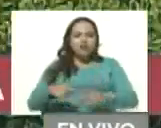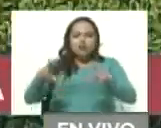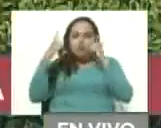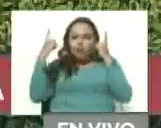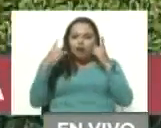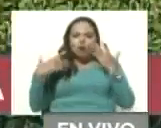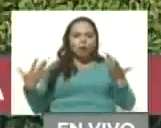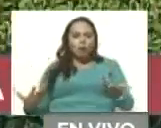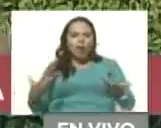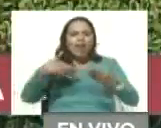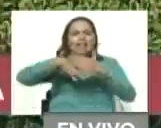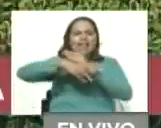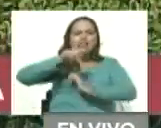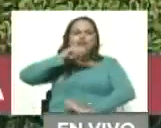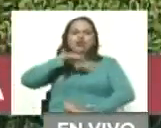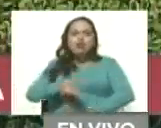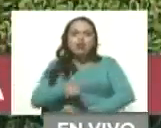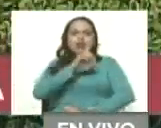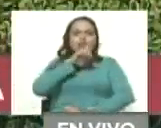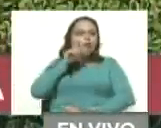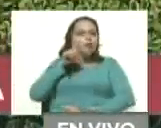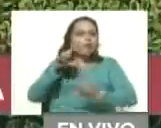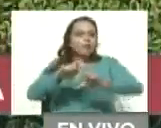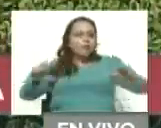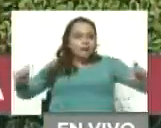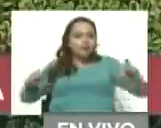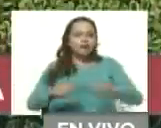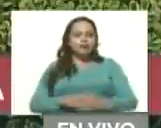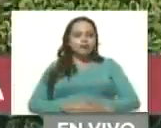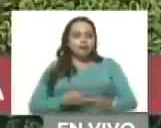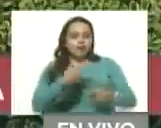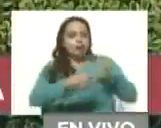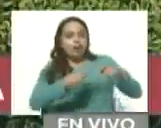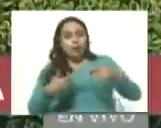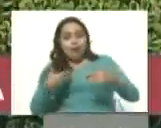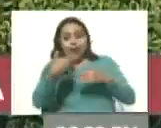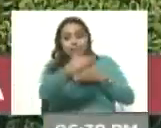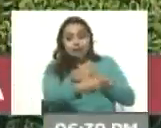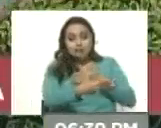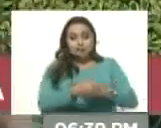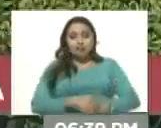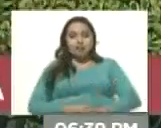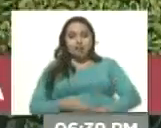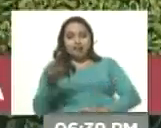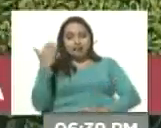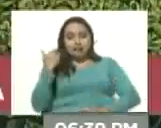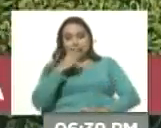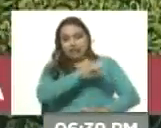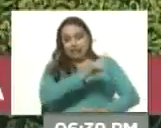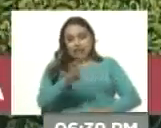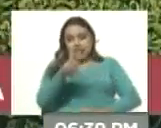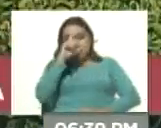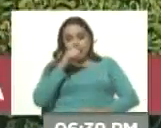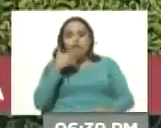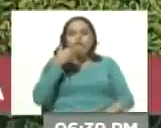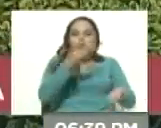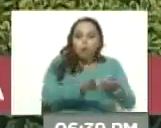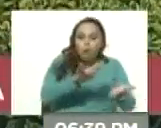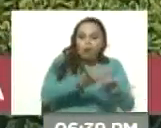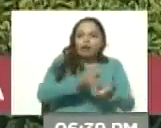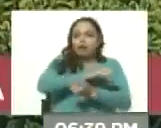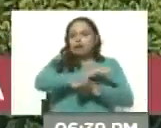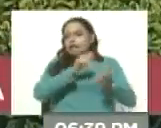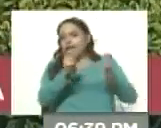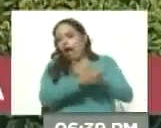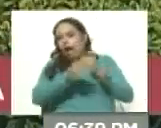su raíz histórica bueno el proceso va mucho más allá desde hace más de 15 años hemos estado proponiendo el